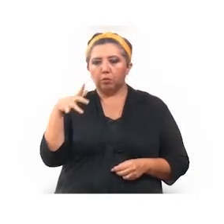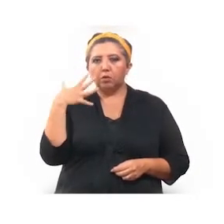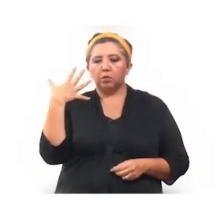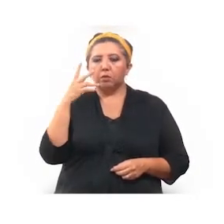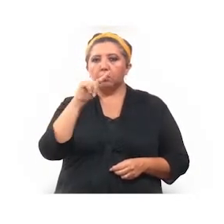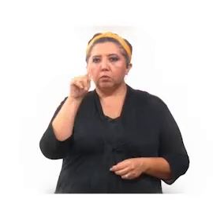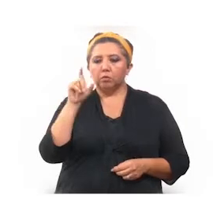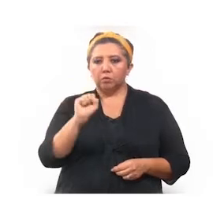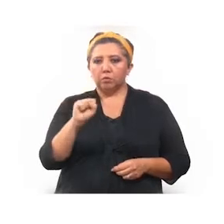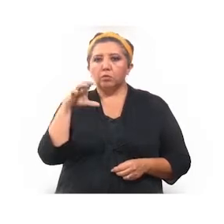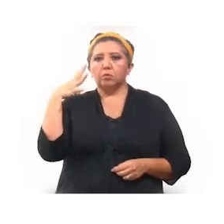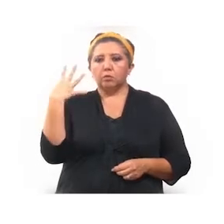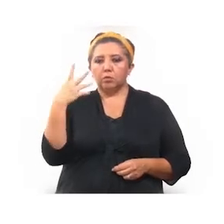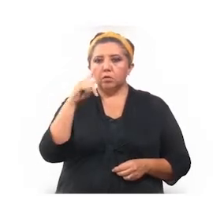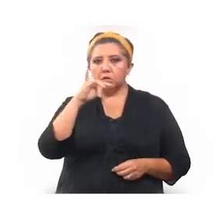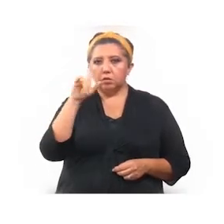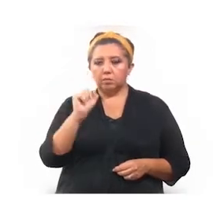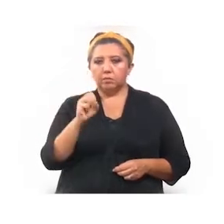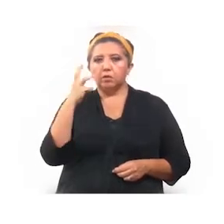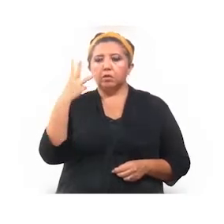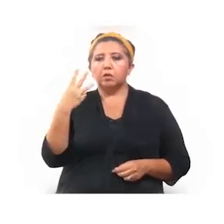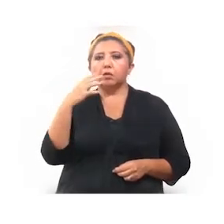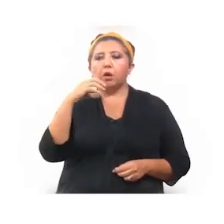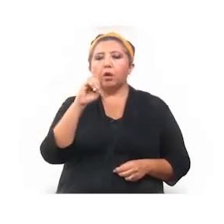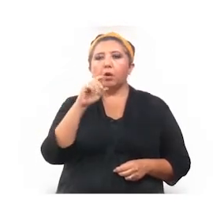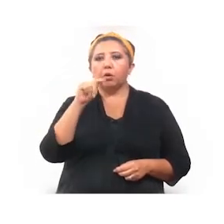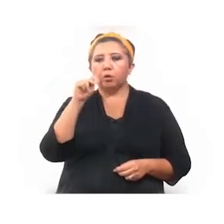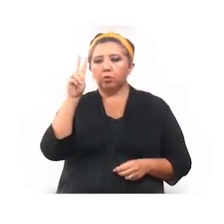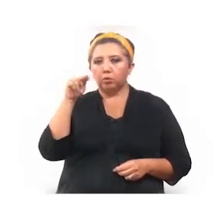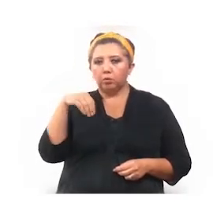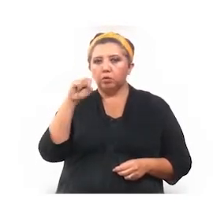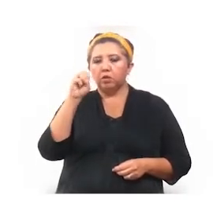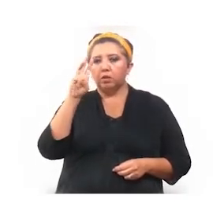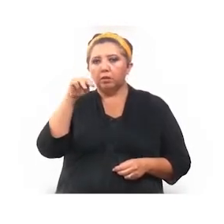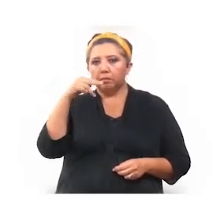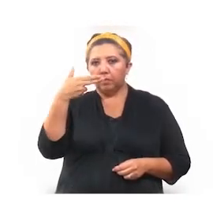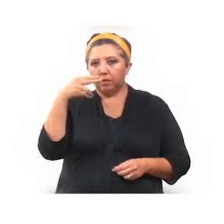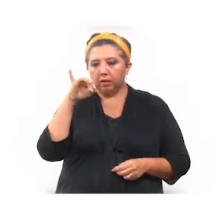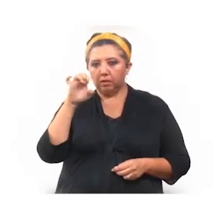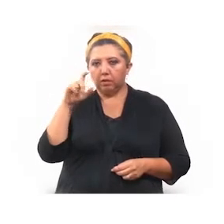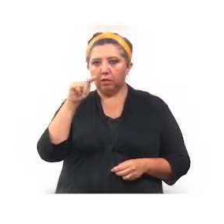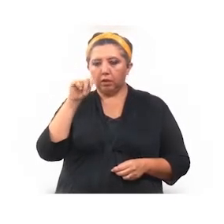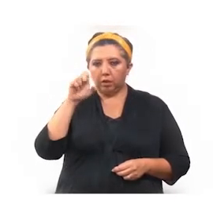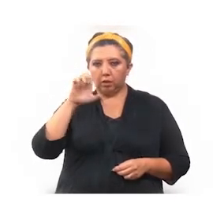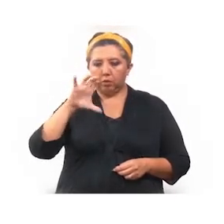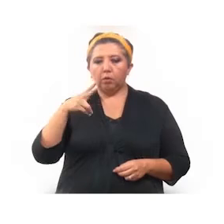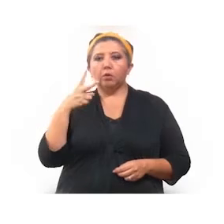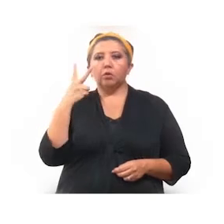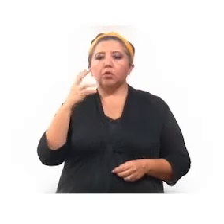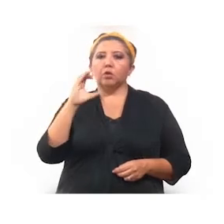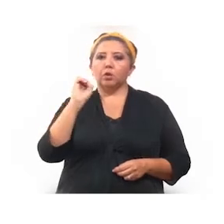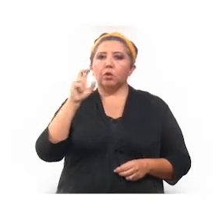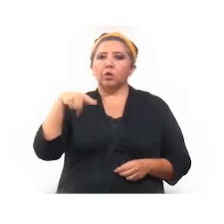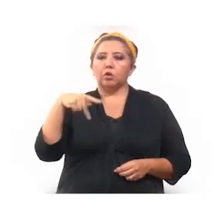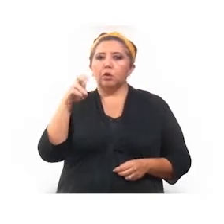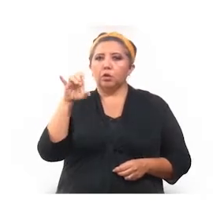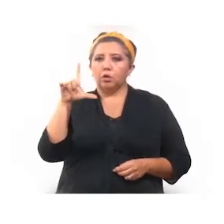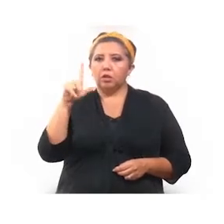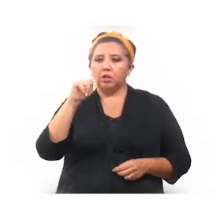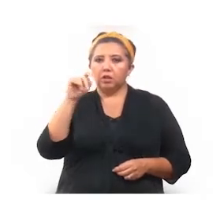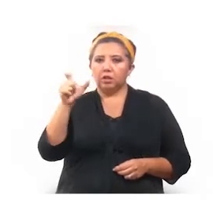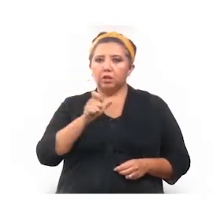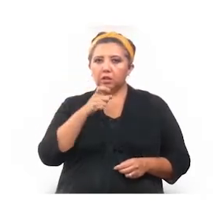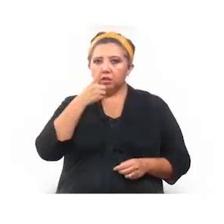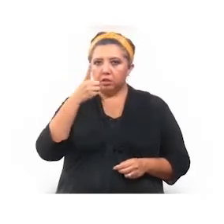en Buxots, 4 en Tizimín, 3 en Joctún, Motul, Samajil, Selle y Tecó, 2 en Concal, Maxcanú,